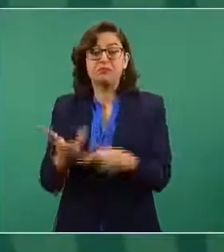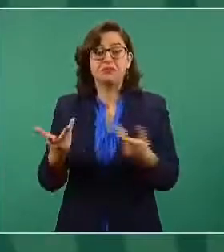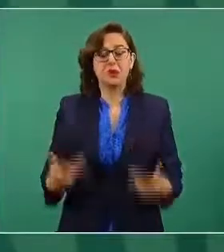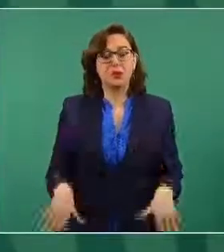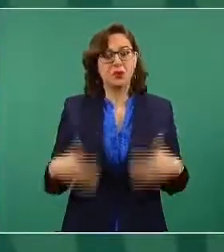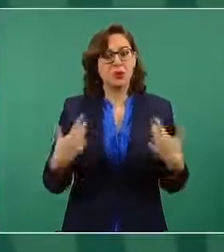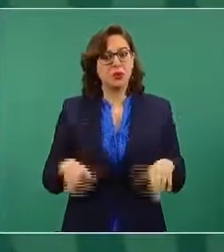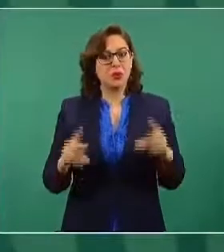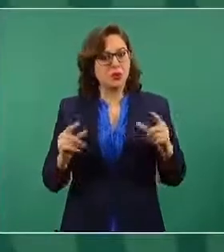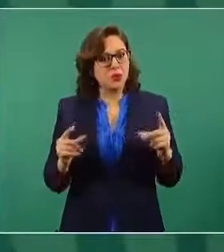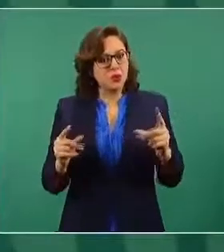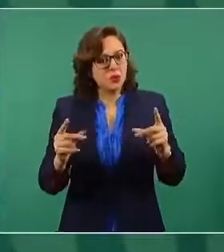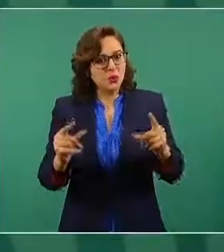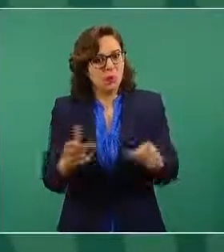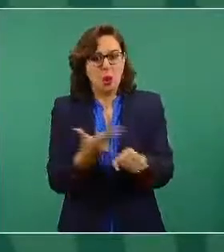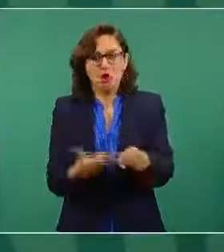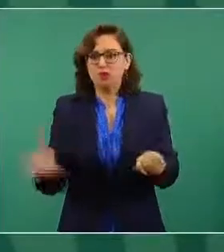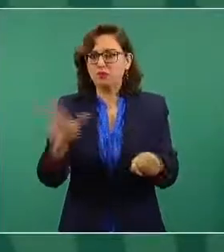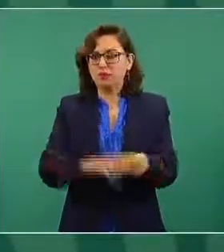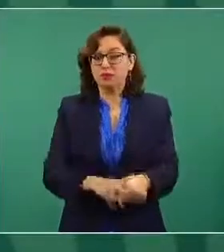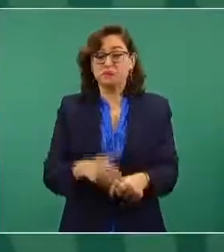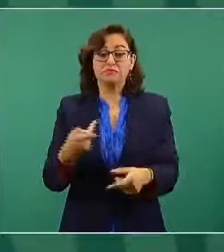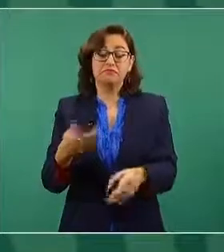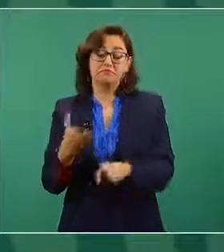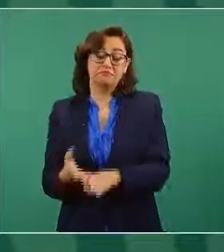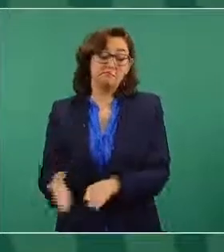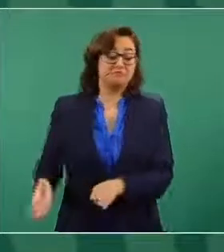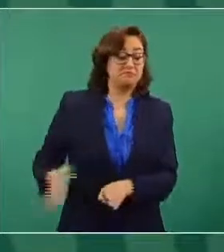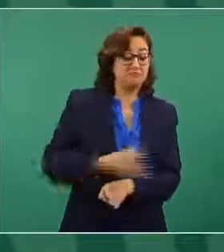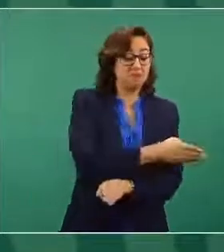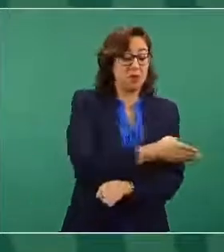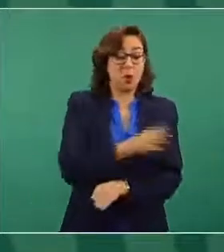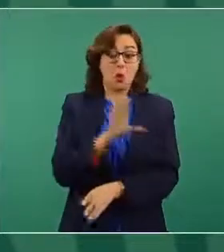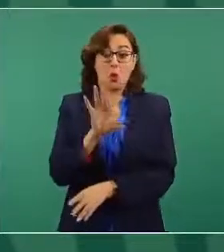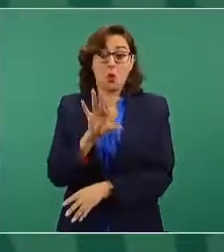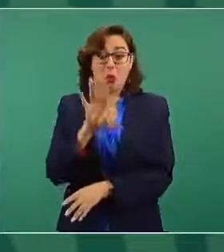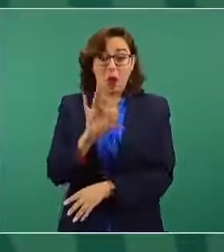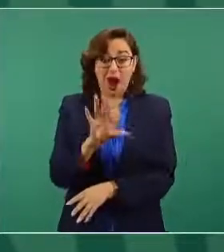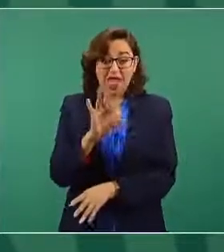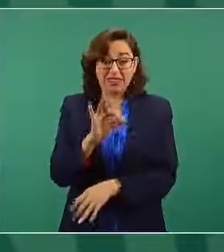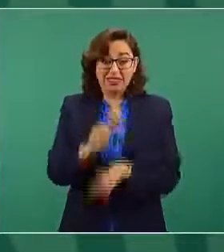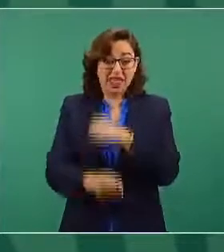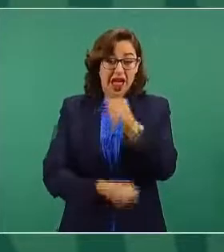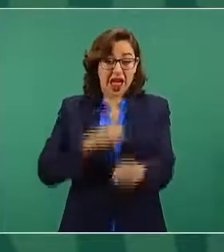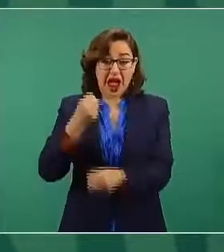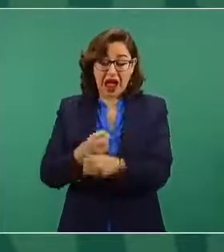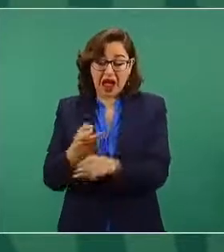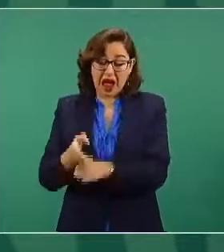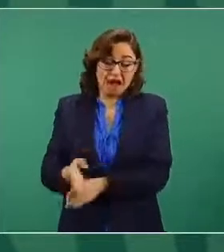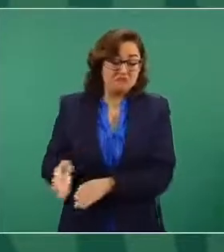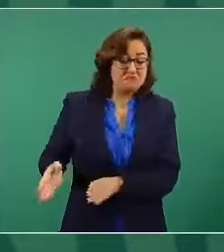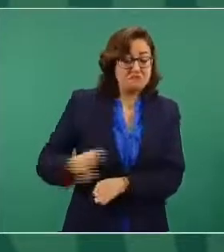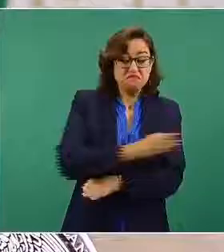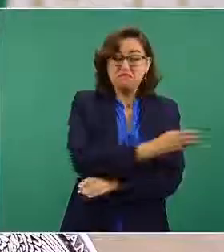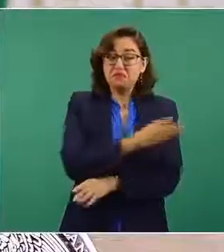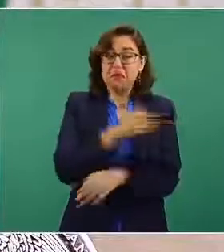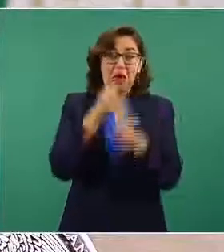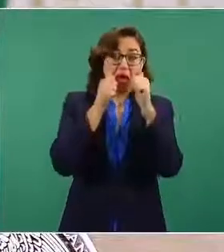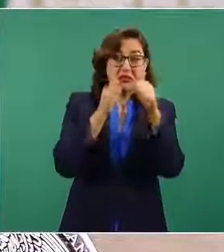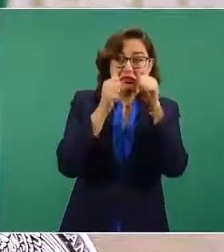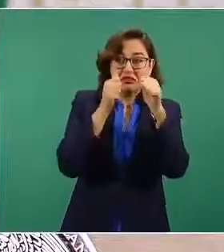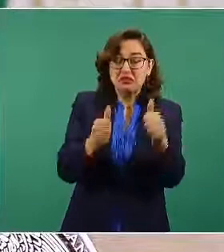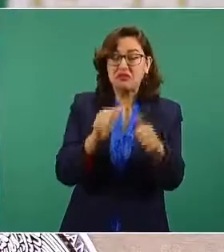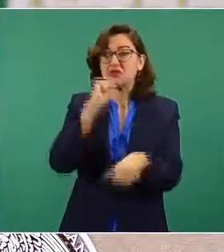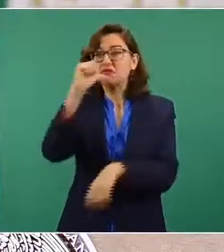a la velocidad que tenía que crecer, quedaron hospitales abandonados, teníamos un déficit de 240,000 personas trabajadoras de la